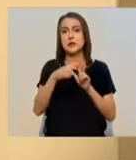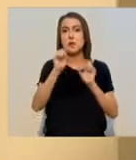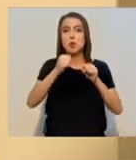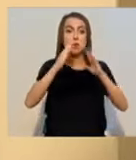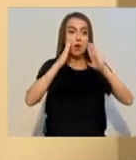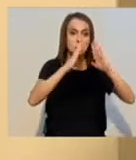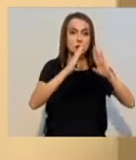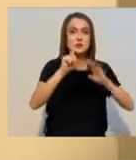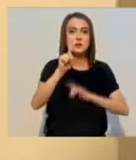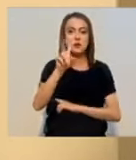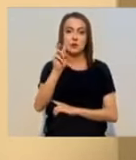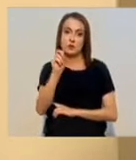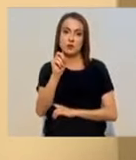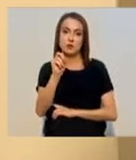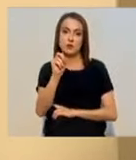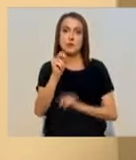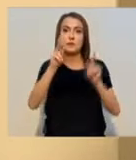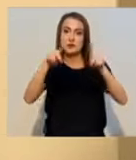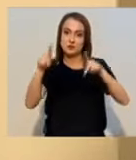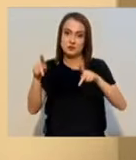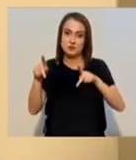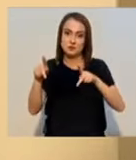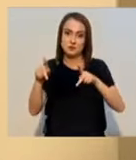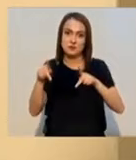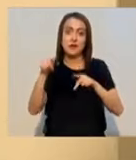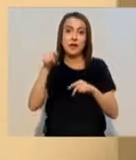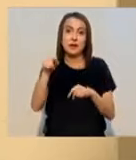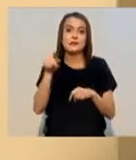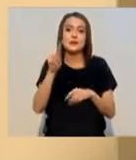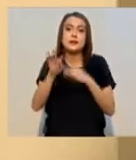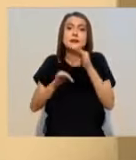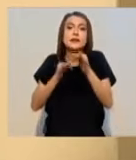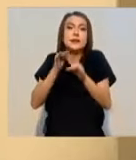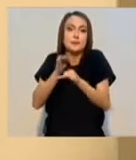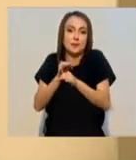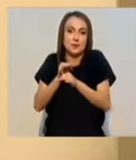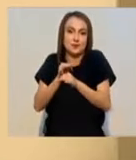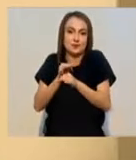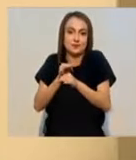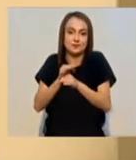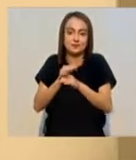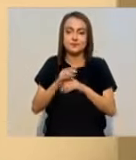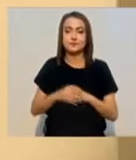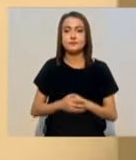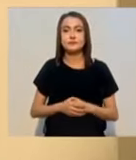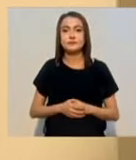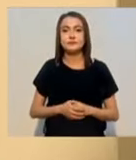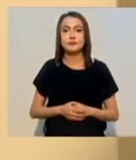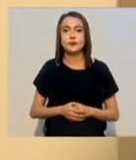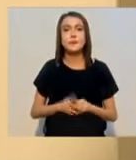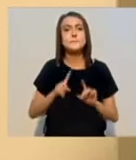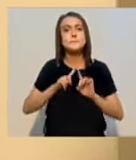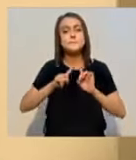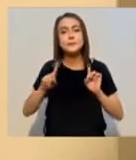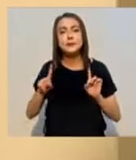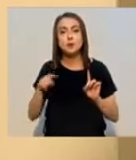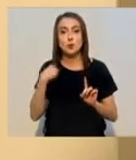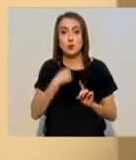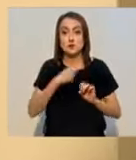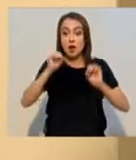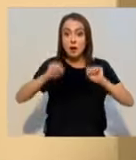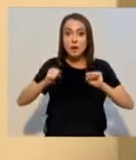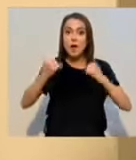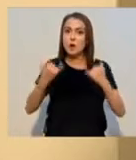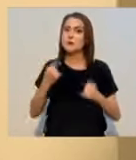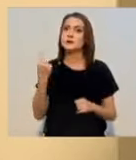atender otras 120 personas en ese tipo de unidad móvil. Pero nuestra